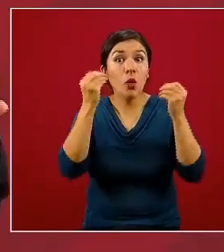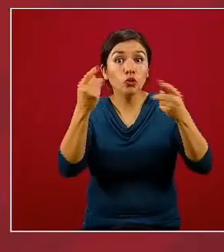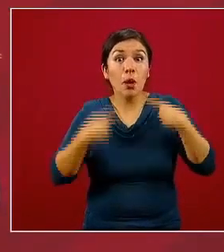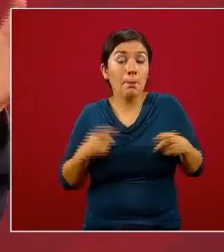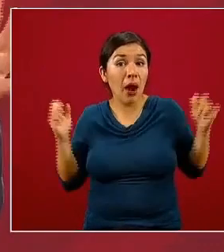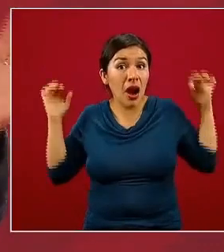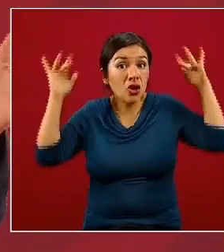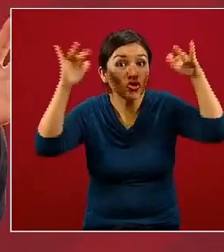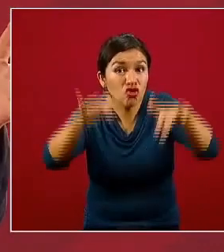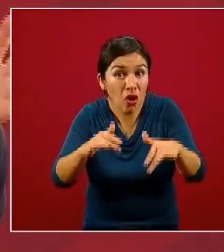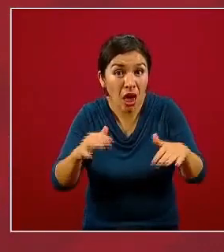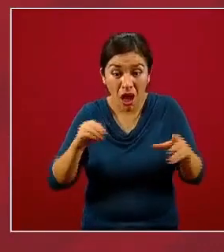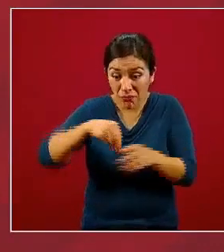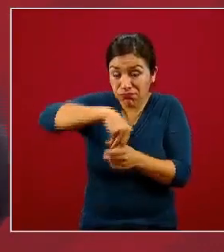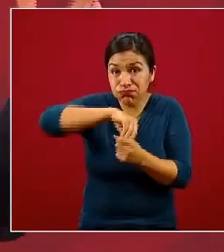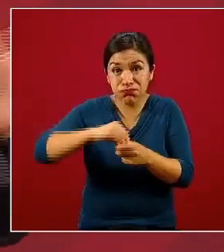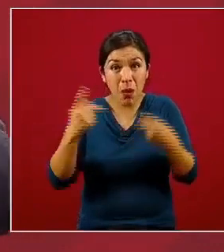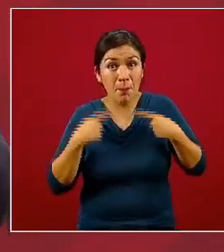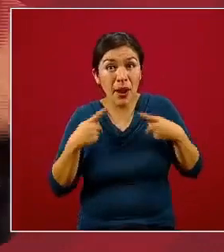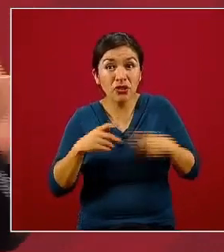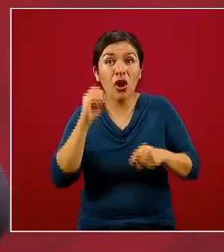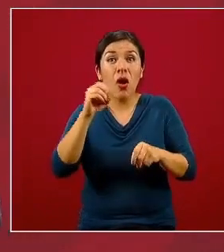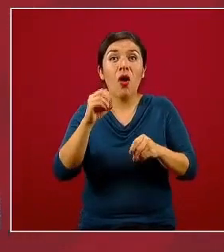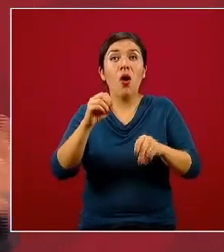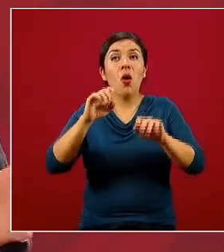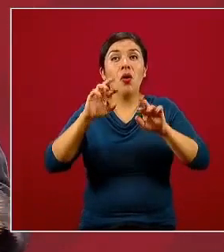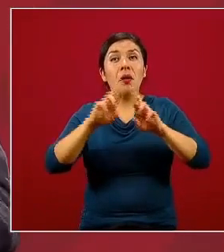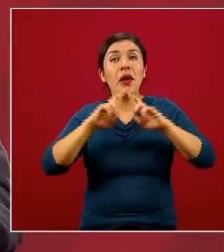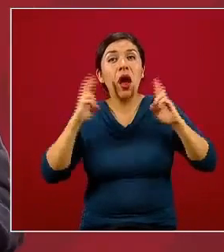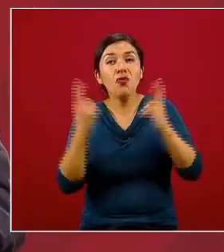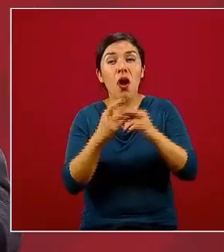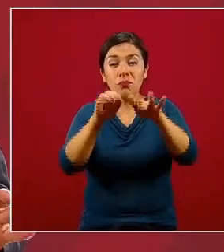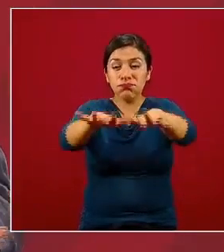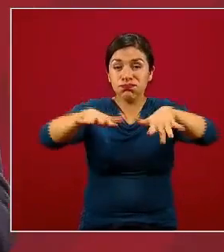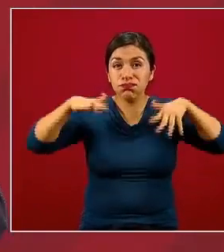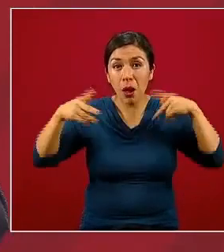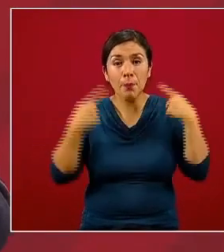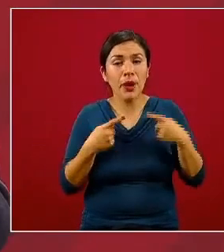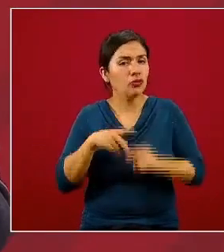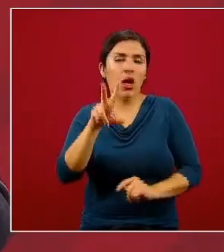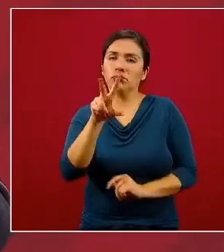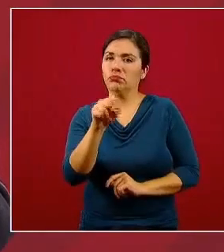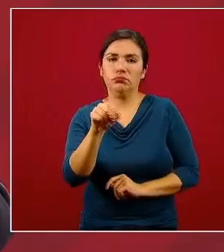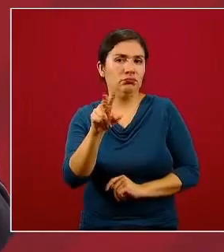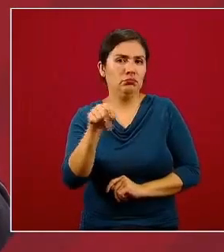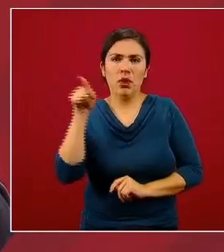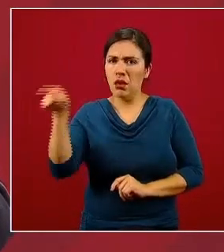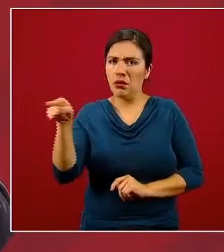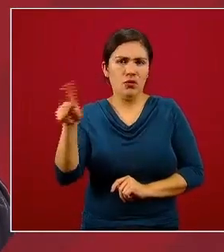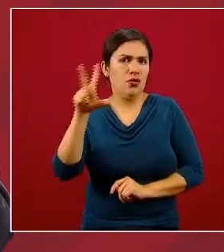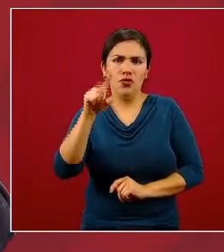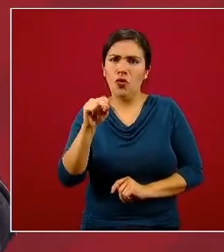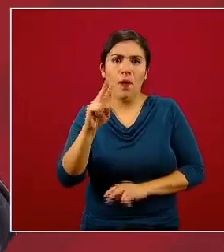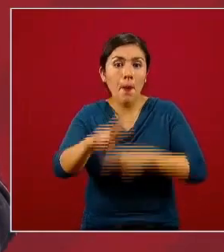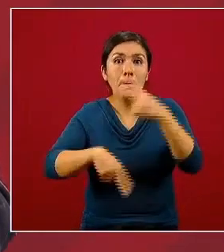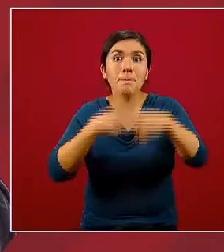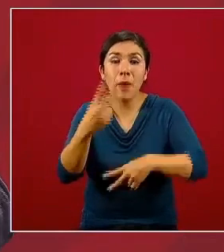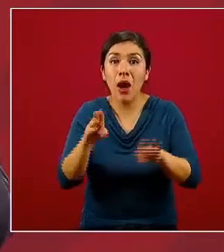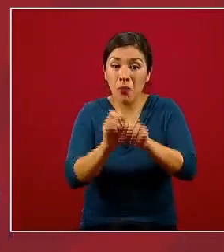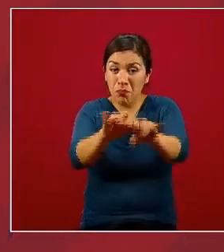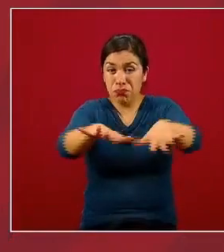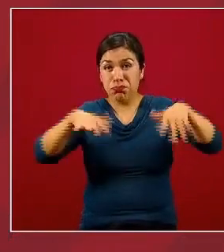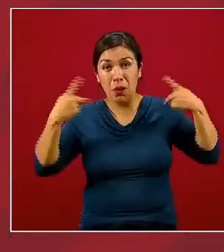no son concentraciones masivas, no son mítines, plazas llenas, de ninguna manera son, él no tiene intención alguna de que sean